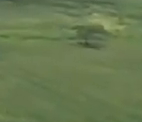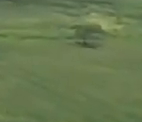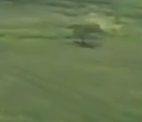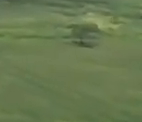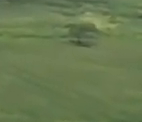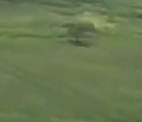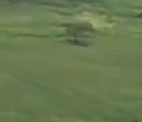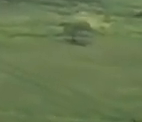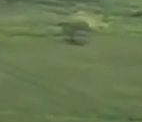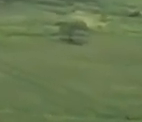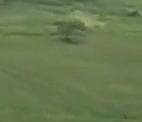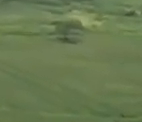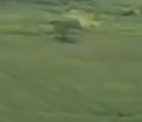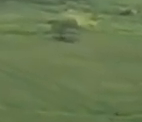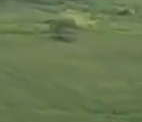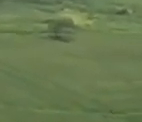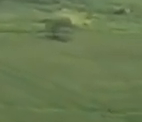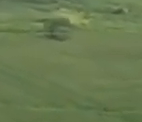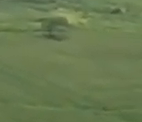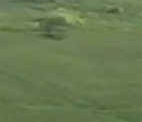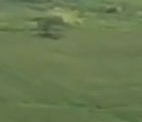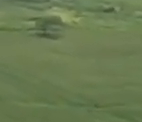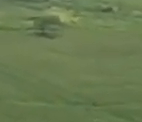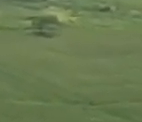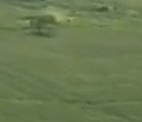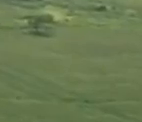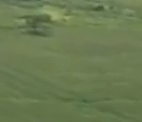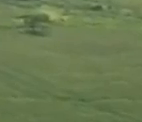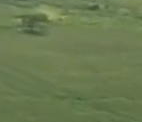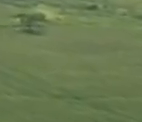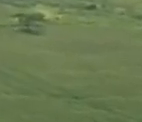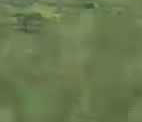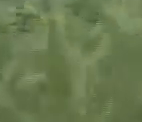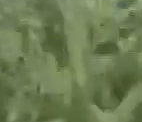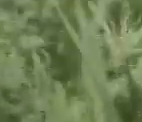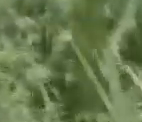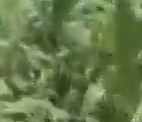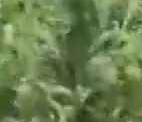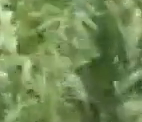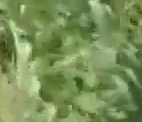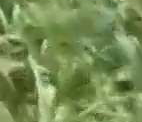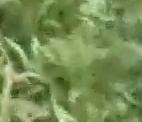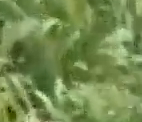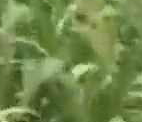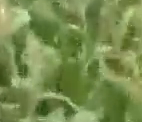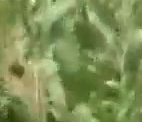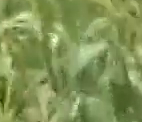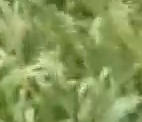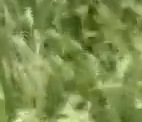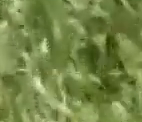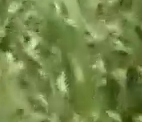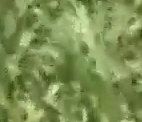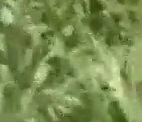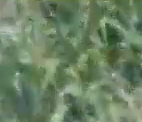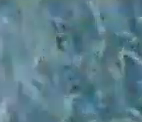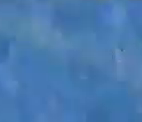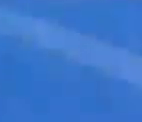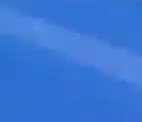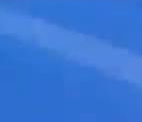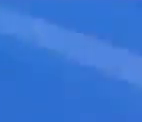Soteldo. Así es, presidente, muy contento por ver este hermoso esfuerzo acá en la